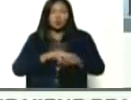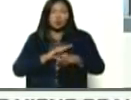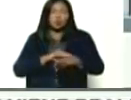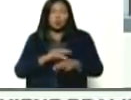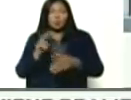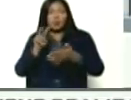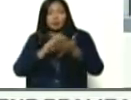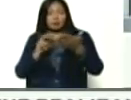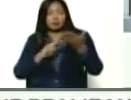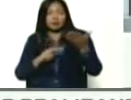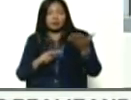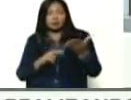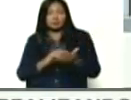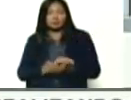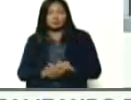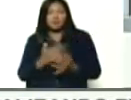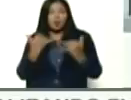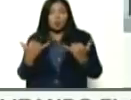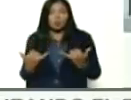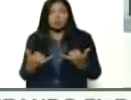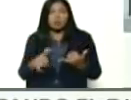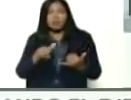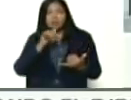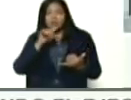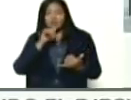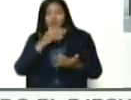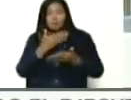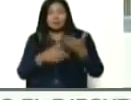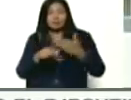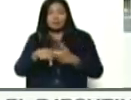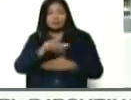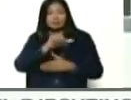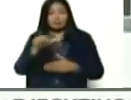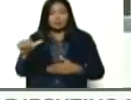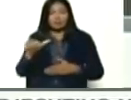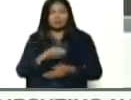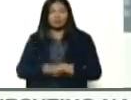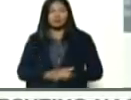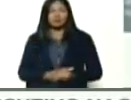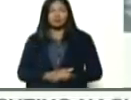leer precisamente el reporte de esta semana